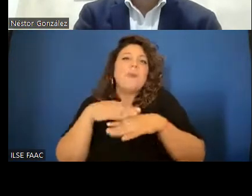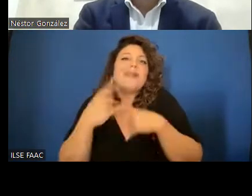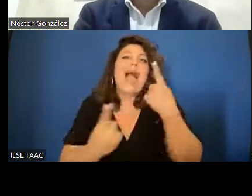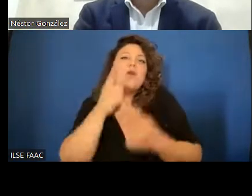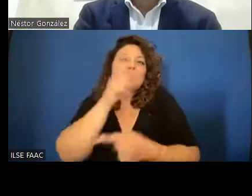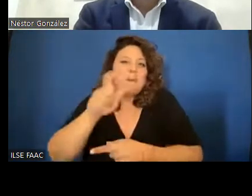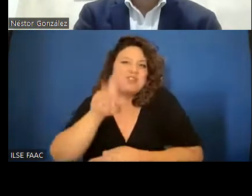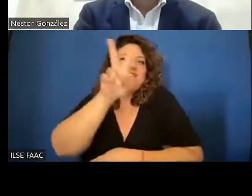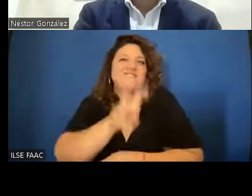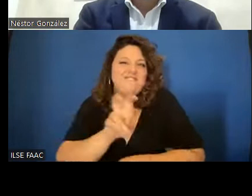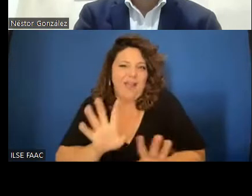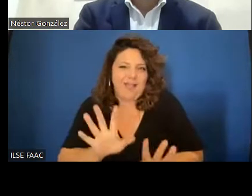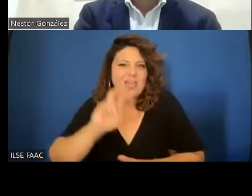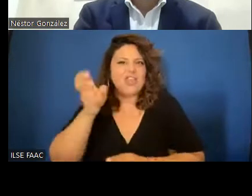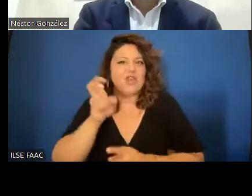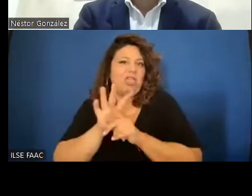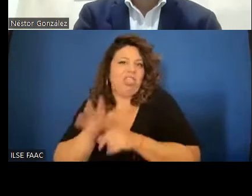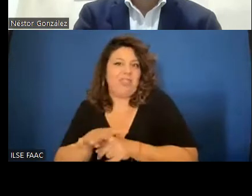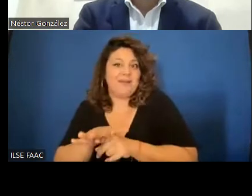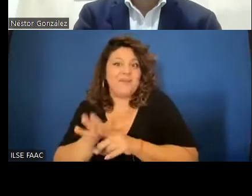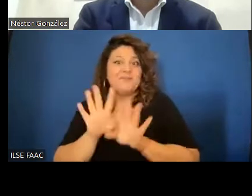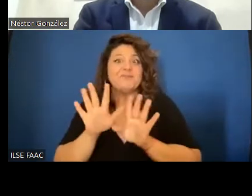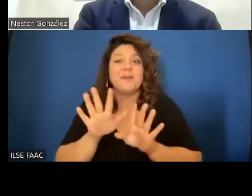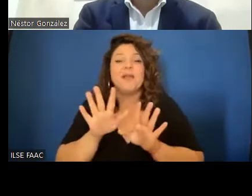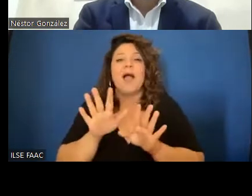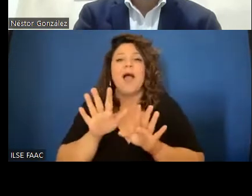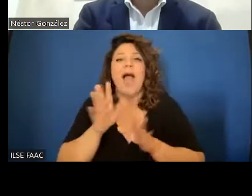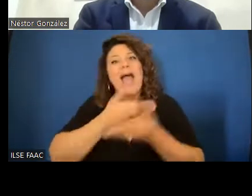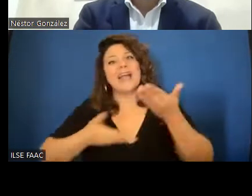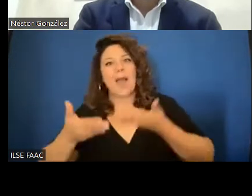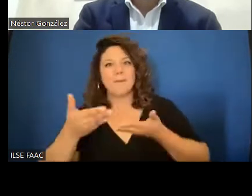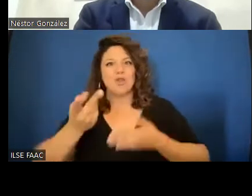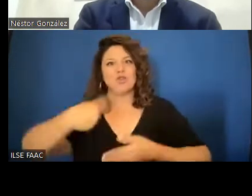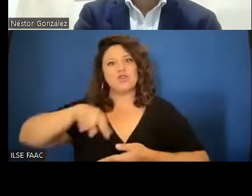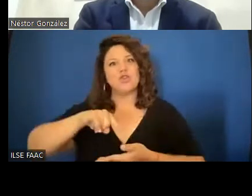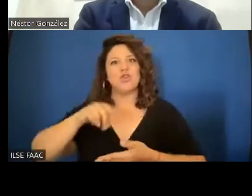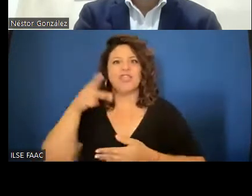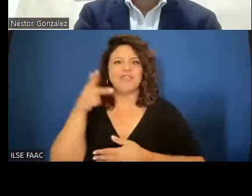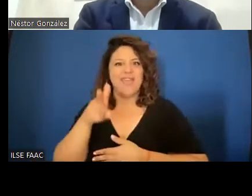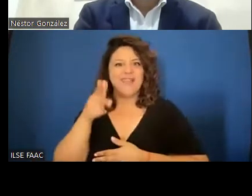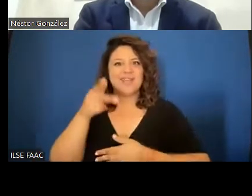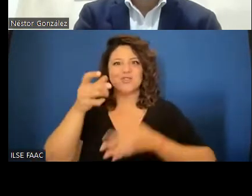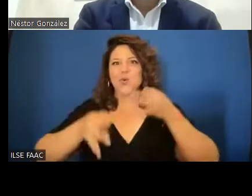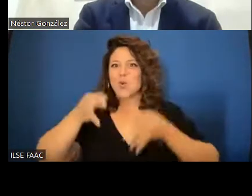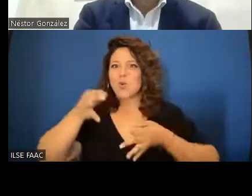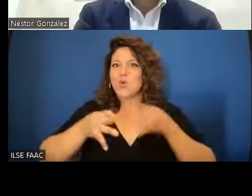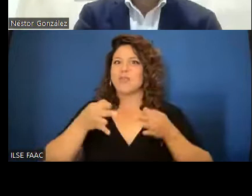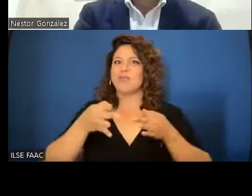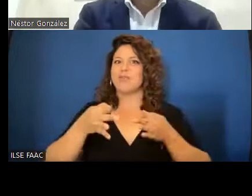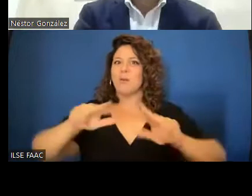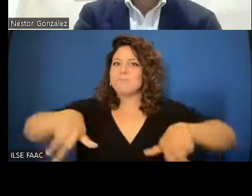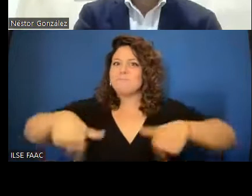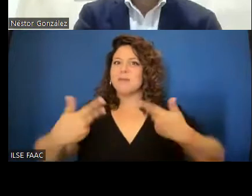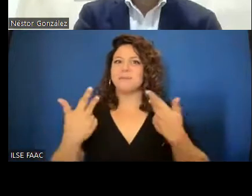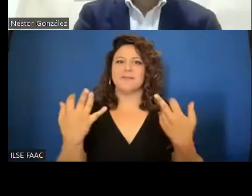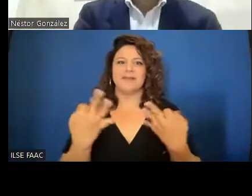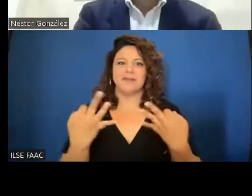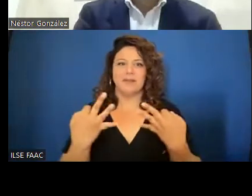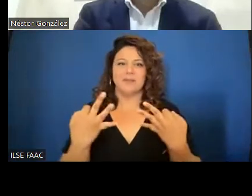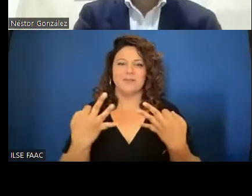que es un grupo con una desventaja social porque viven en una sociedad que se ha construido para